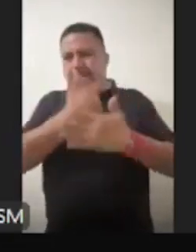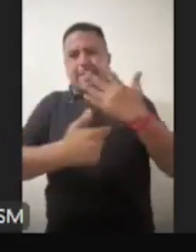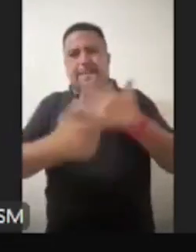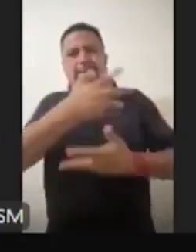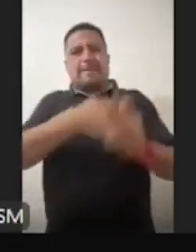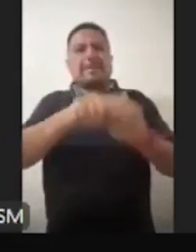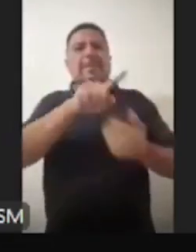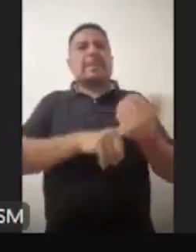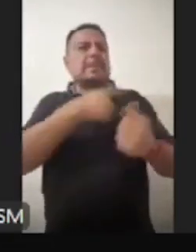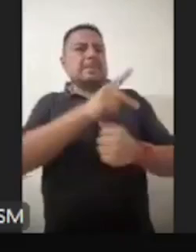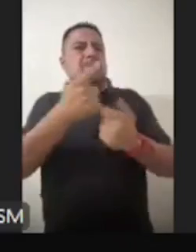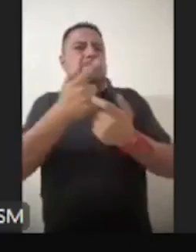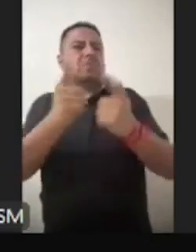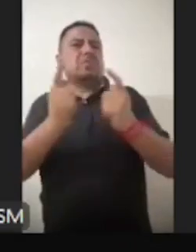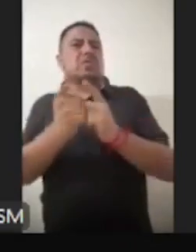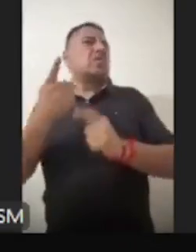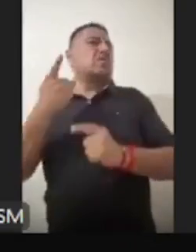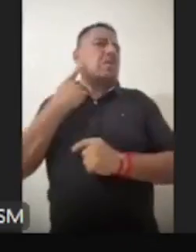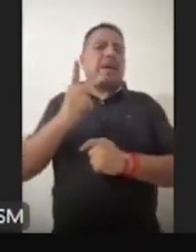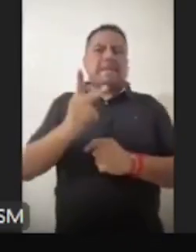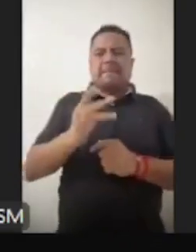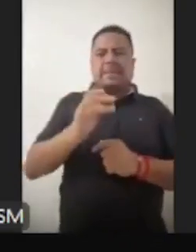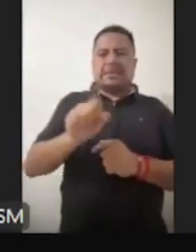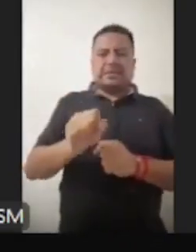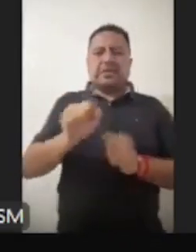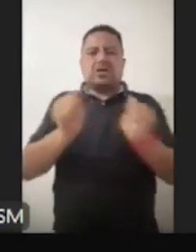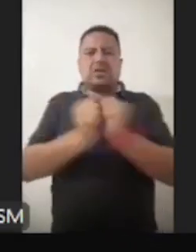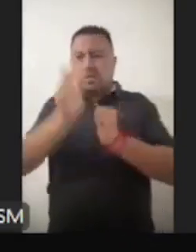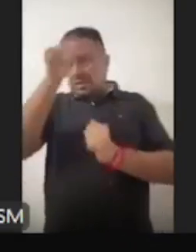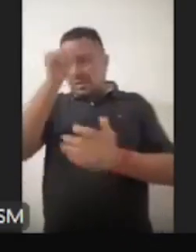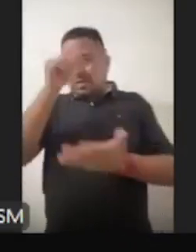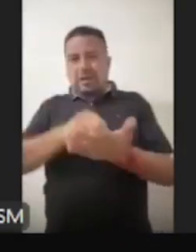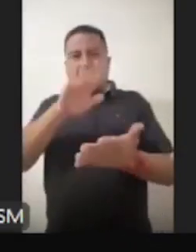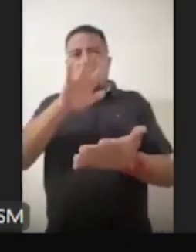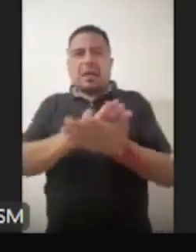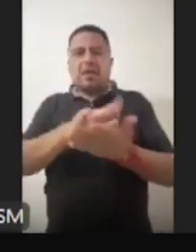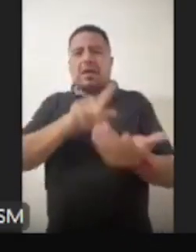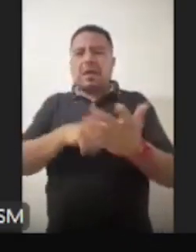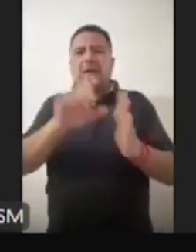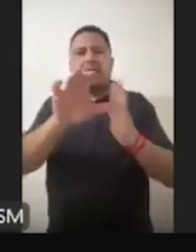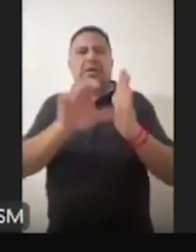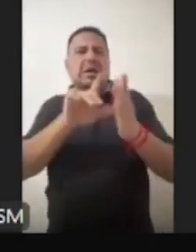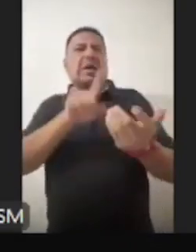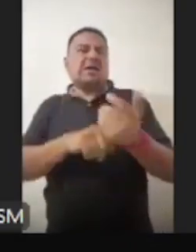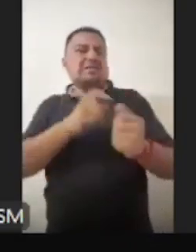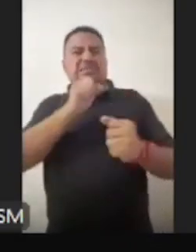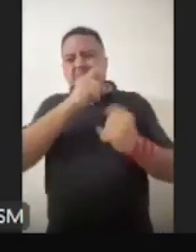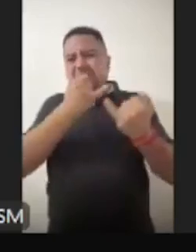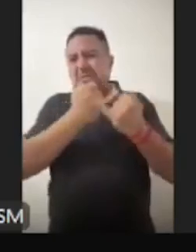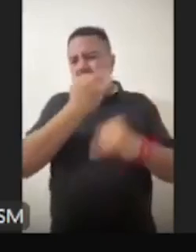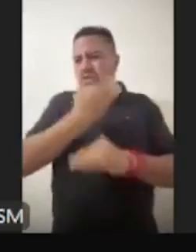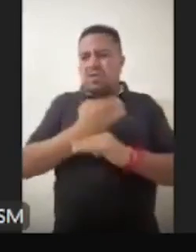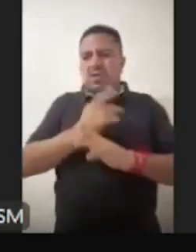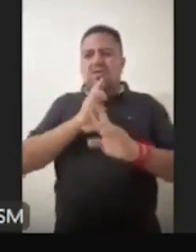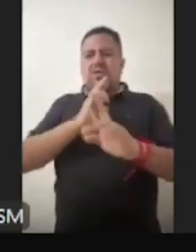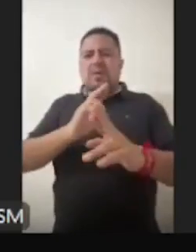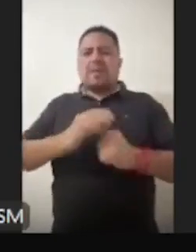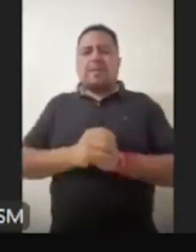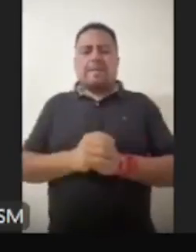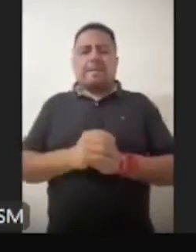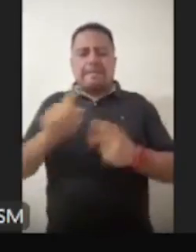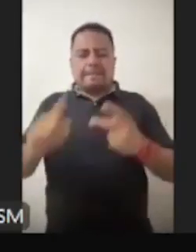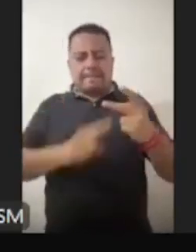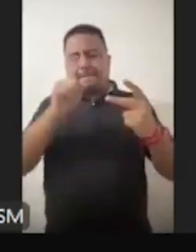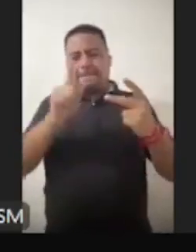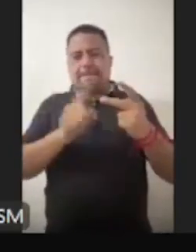partido político Fuerza por México Guerrero, de conformidad con las razones y fundamentos expuestos en la presente resolución. Segundo,